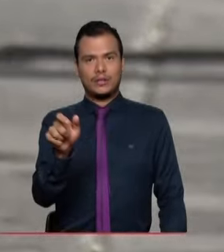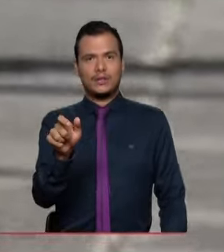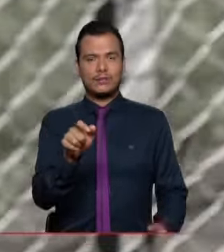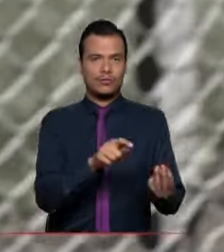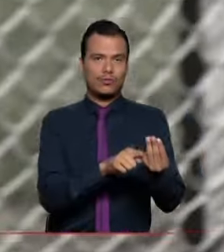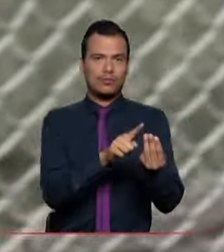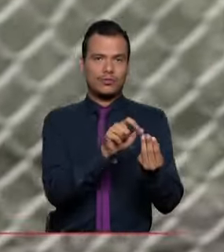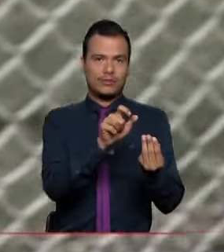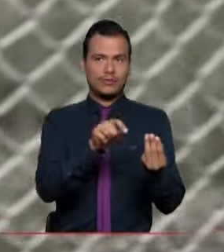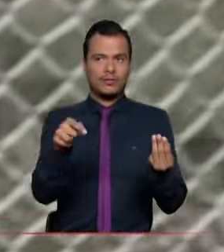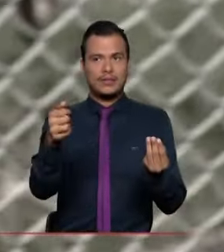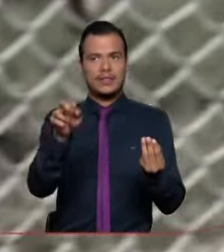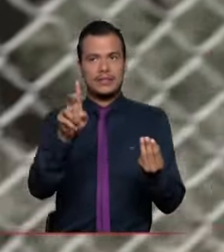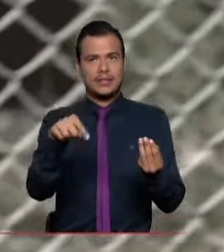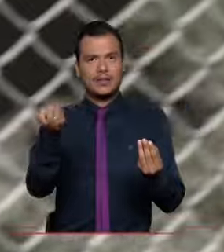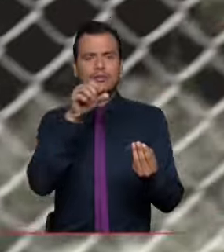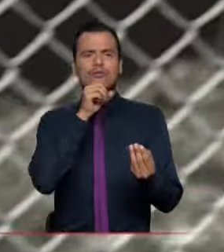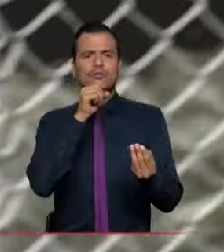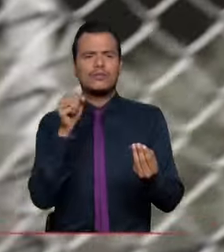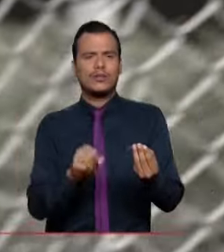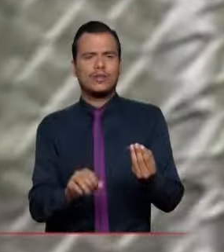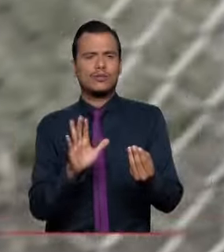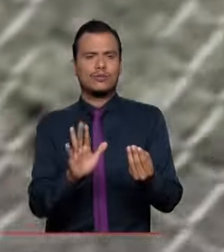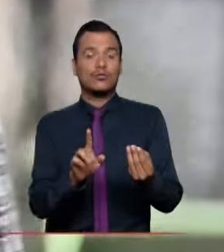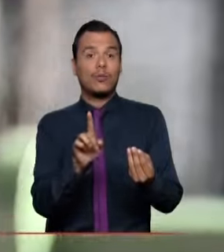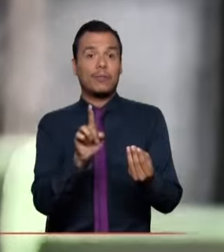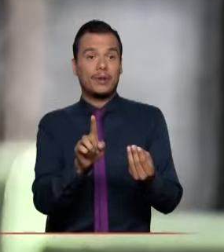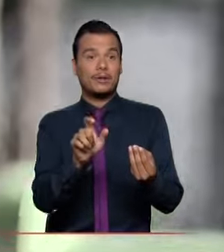mayores, según un informe de Cali Cómo Vamos. Sin